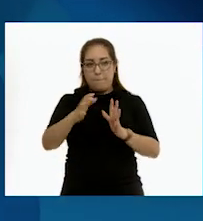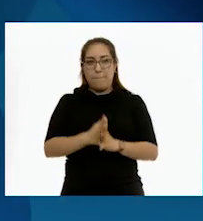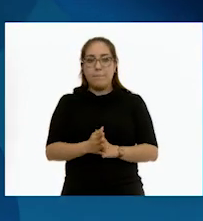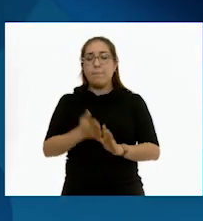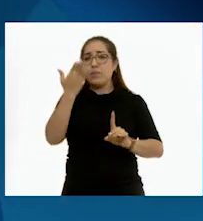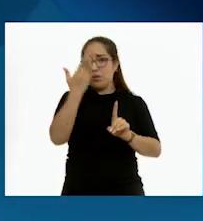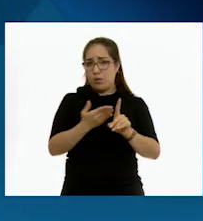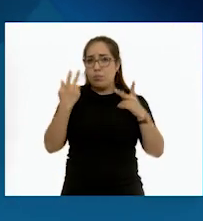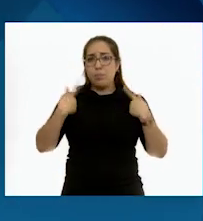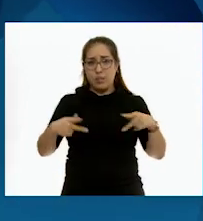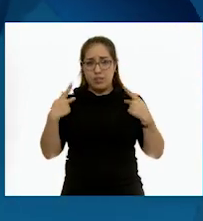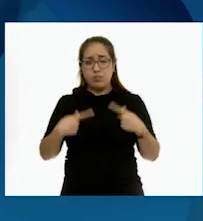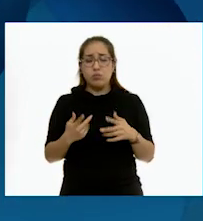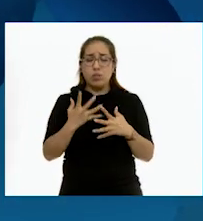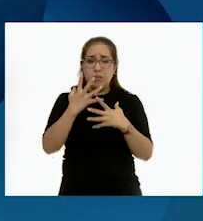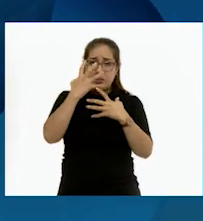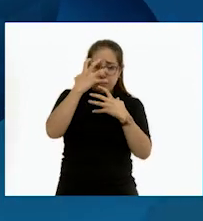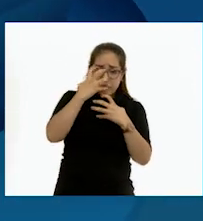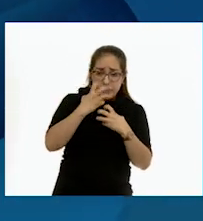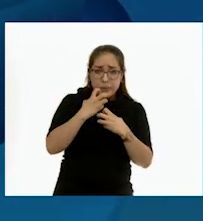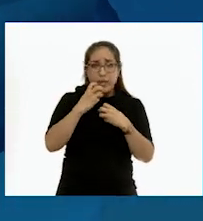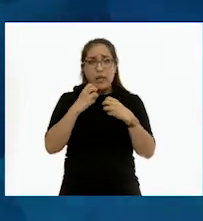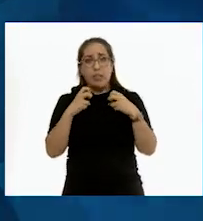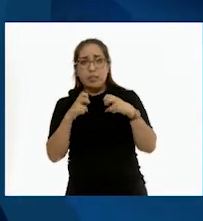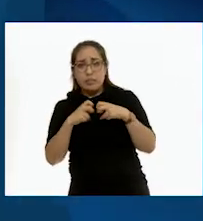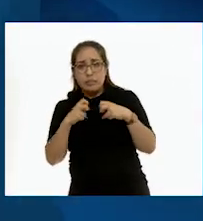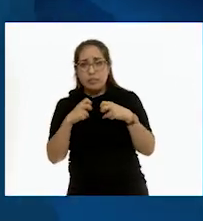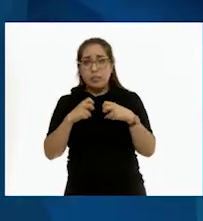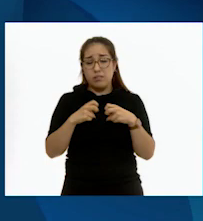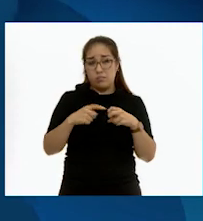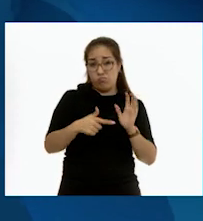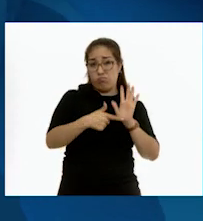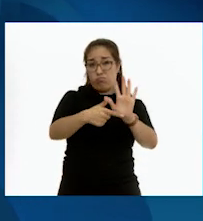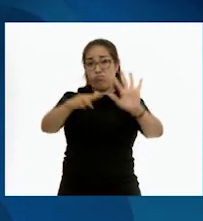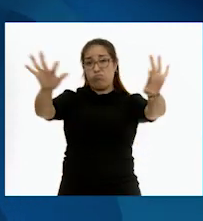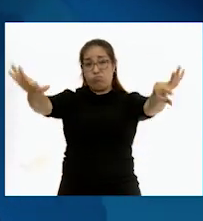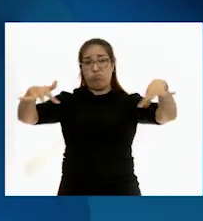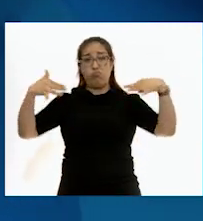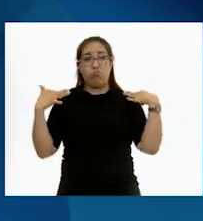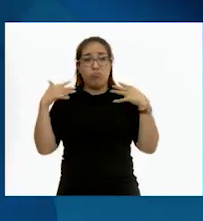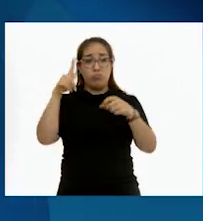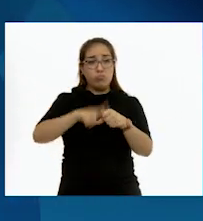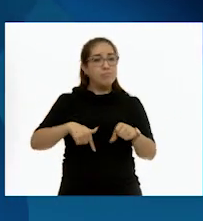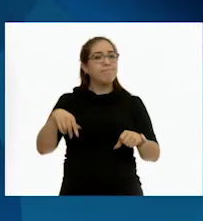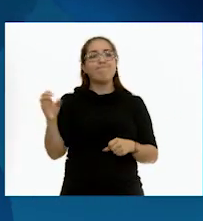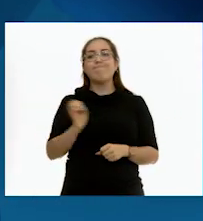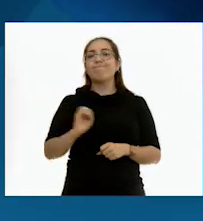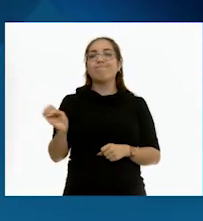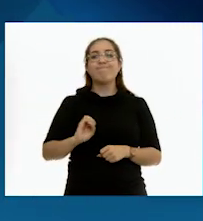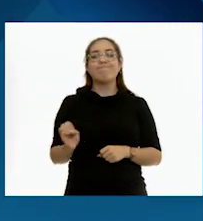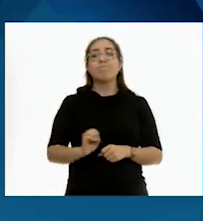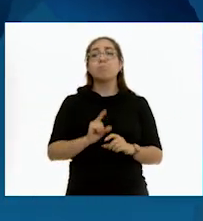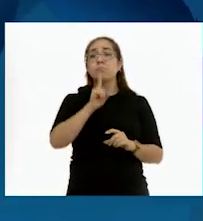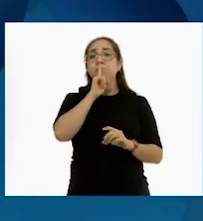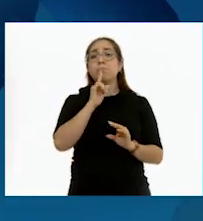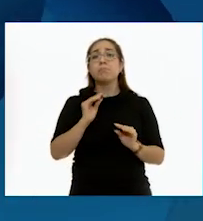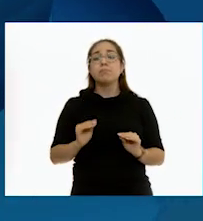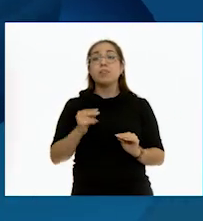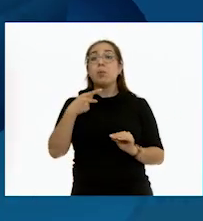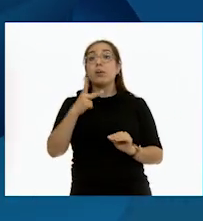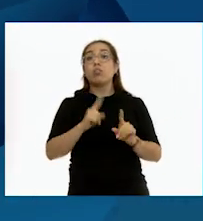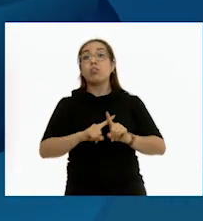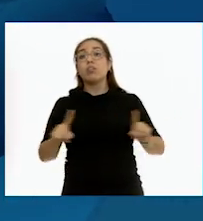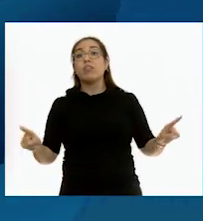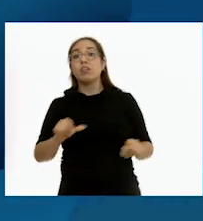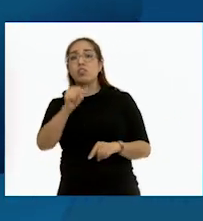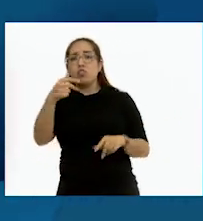un personaje inseguro y melancólico no utilizaría un vestuario extravagante ni de colores brillantes o muy llamativos. Pero un